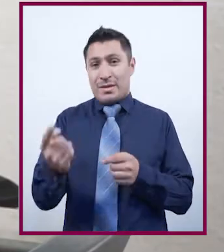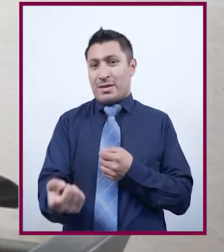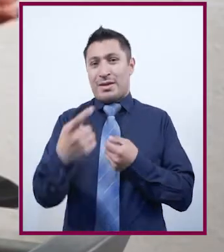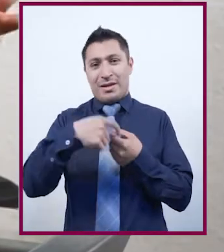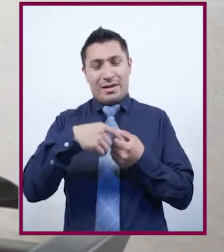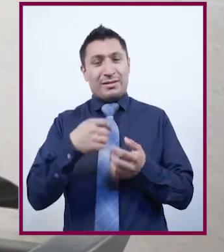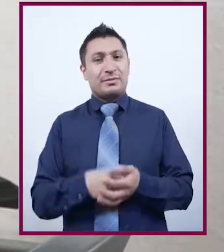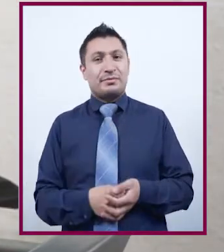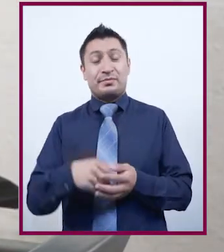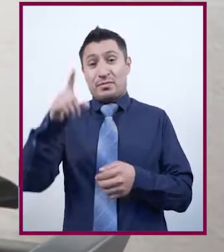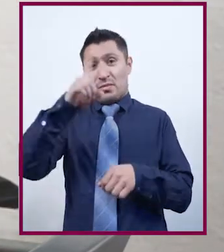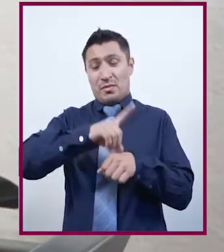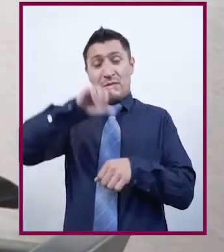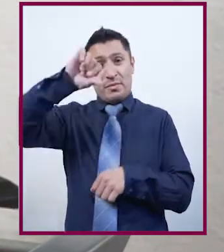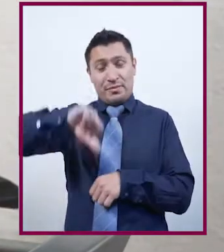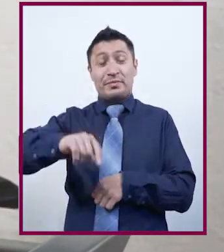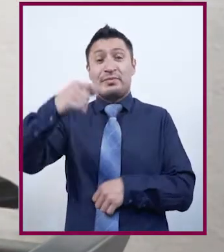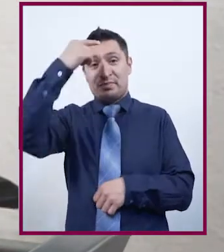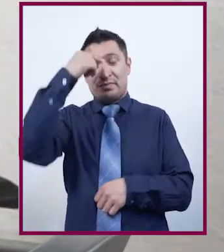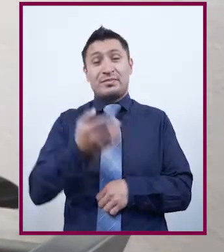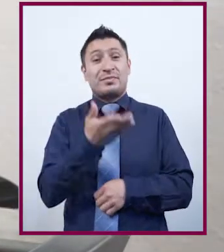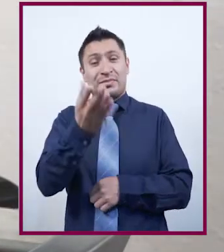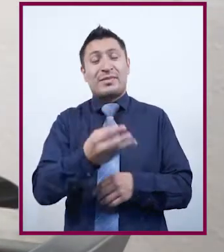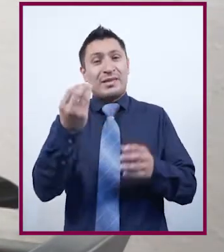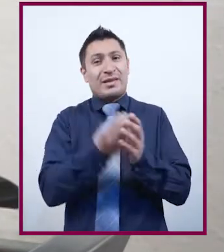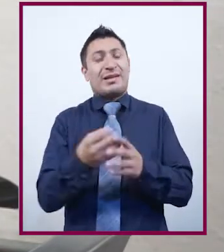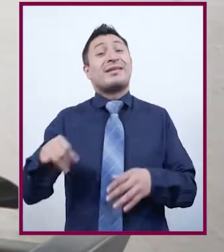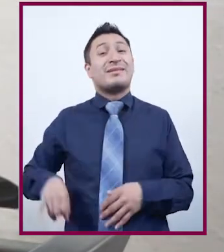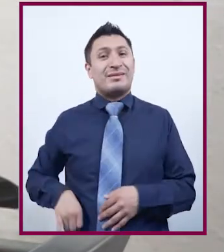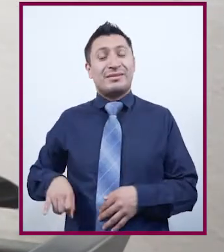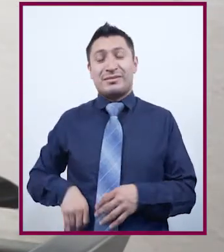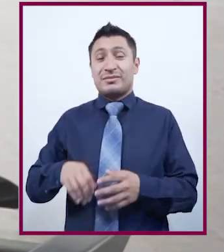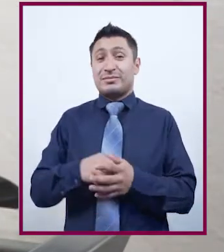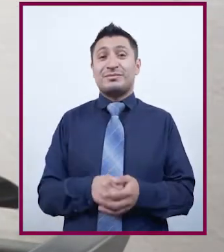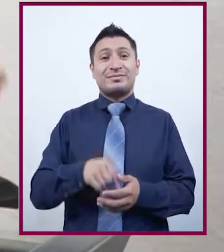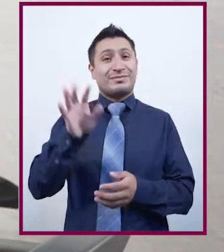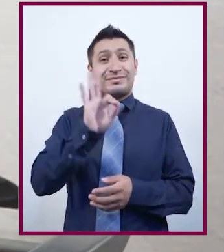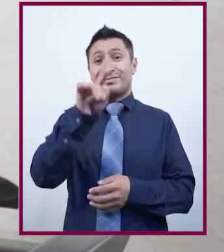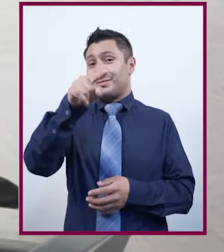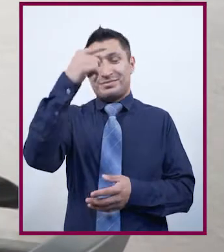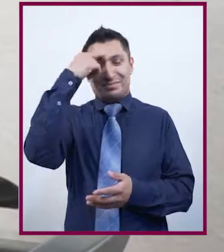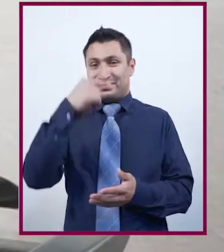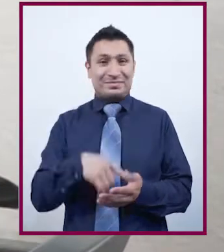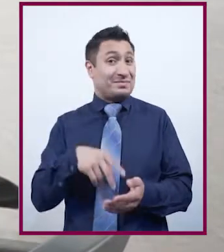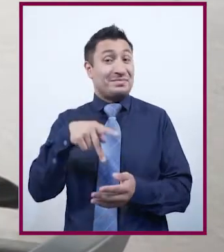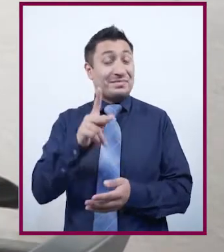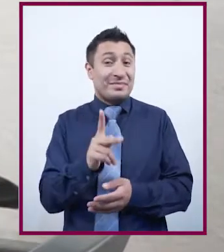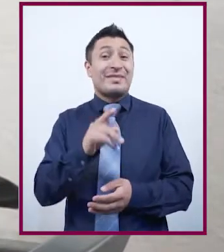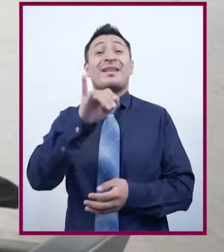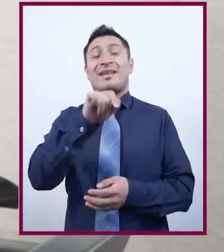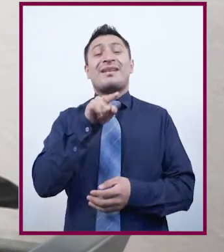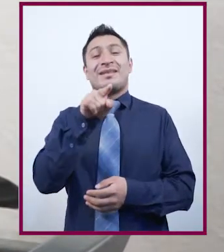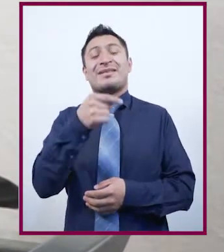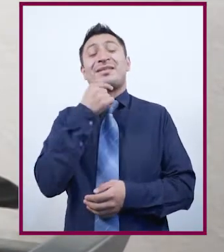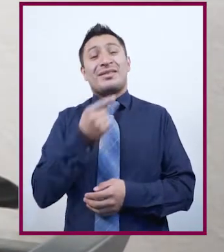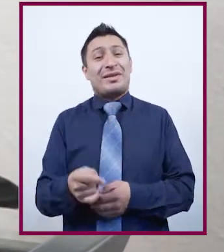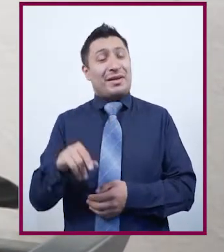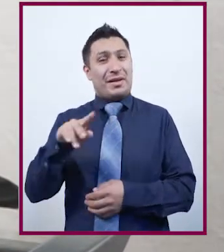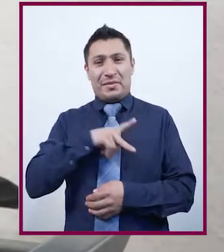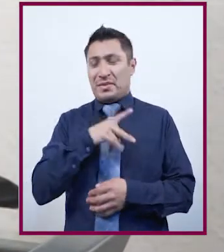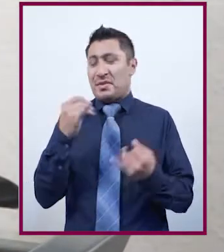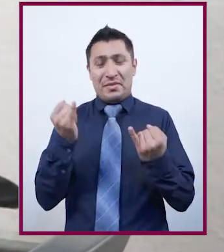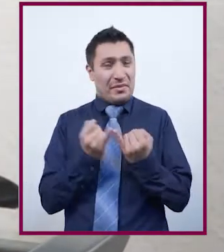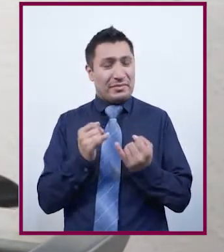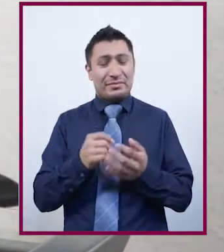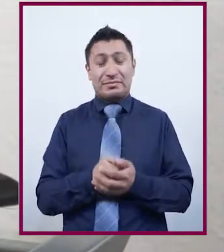pasado. ¡Conéctate! El día de hoy tengo para ti un programa muy interesante, que aunque no lo creas, tiene que ver con tu infancia